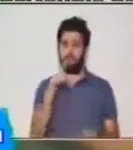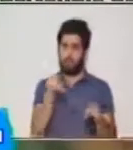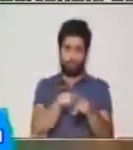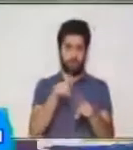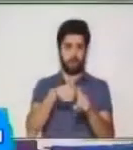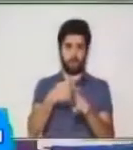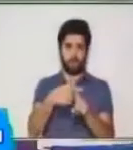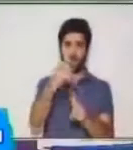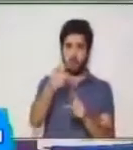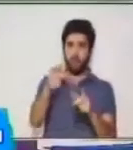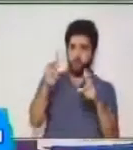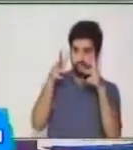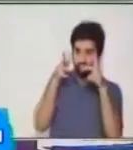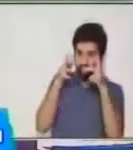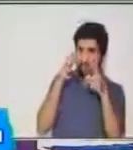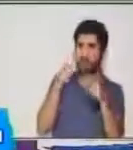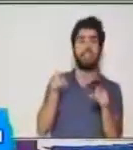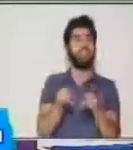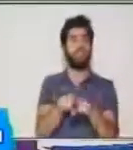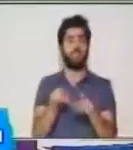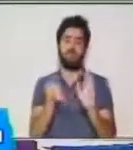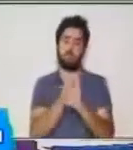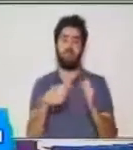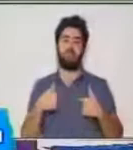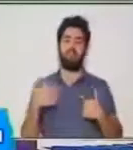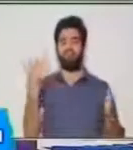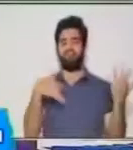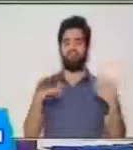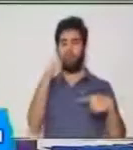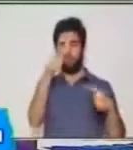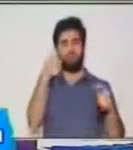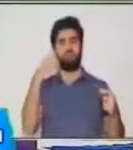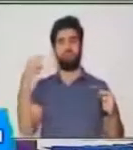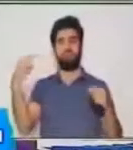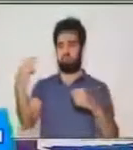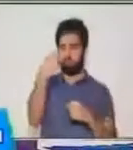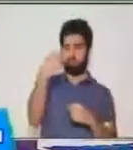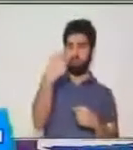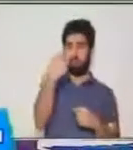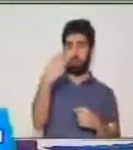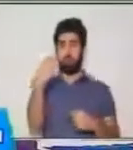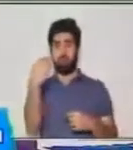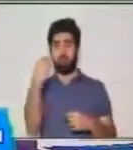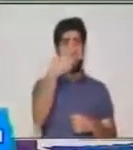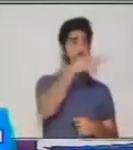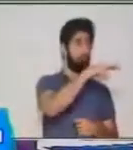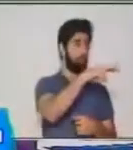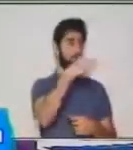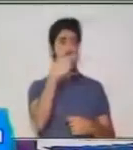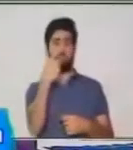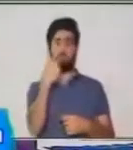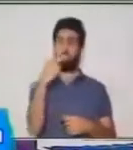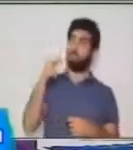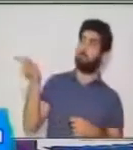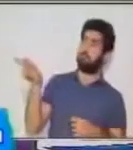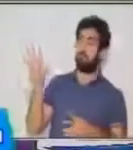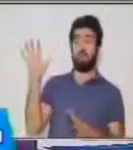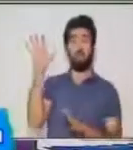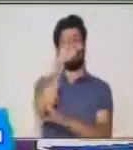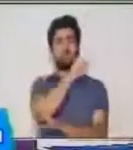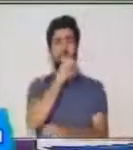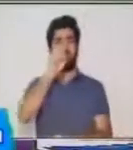mismo. ¿Y por qué es importante que cuando escuchemos sea de forma voluntaria? Cuando yo escucho a otra persona de forma